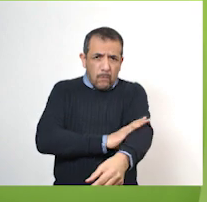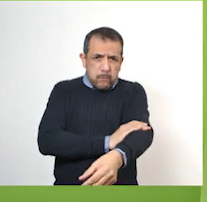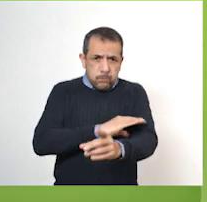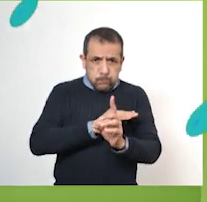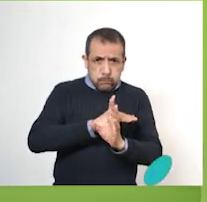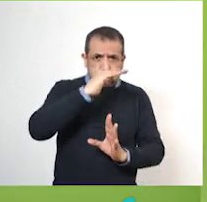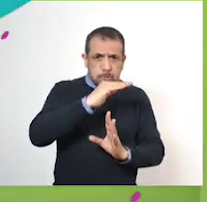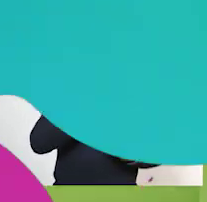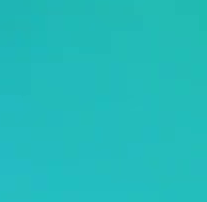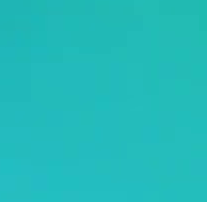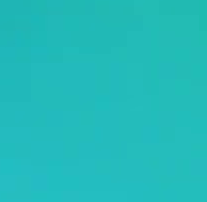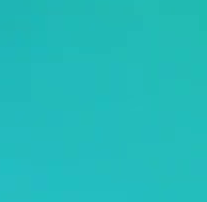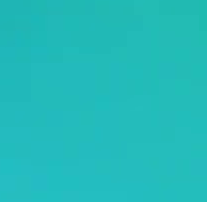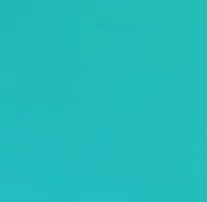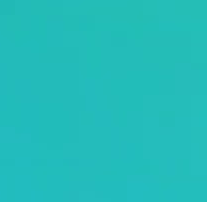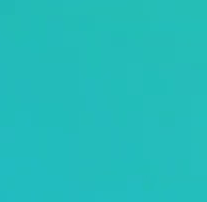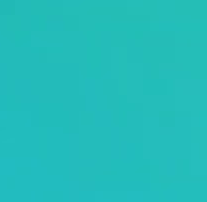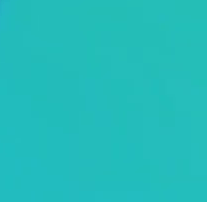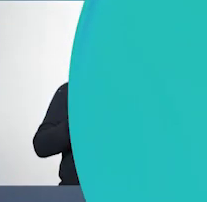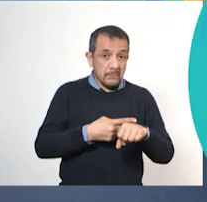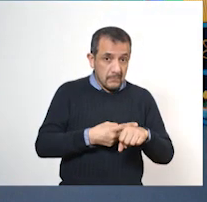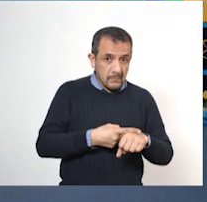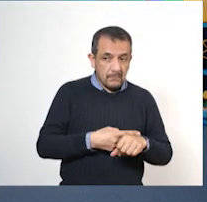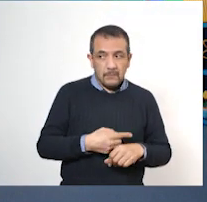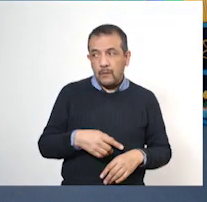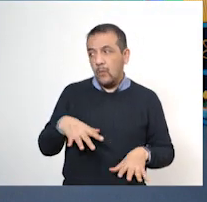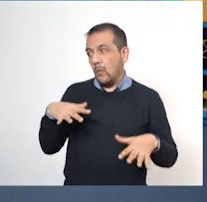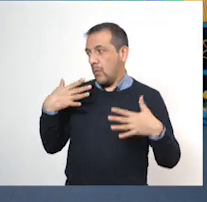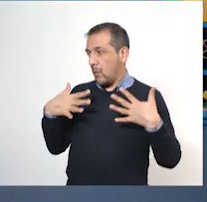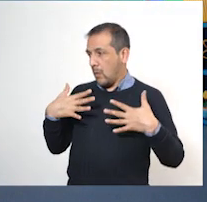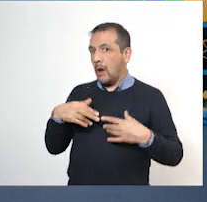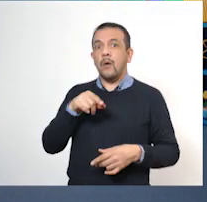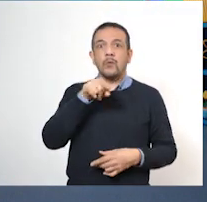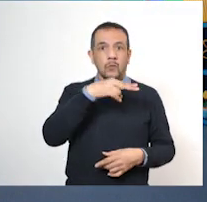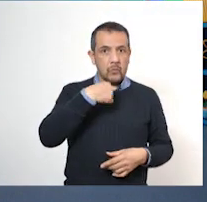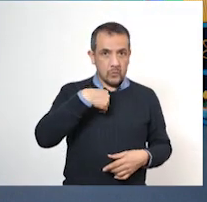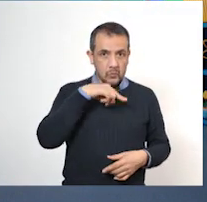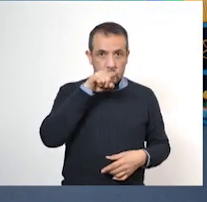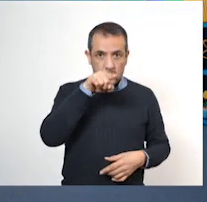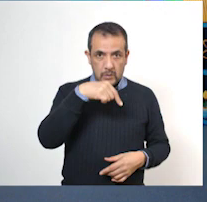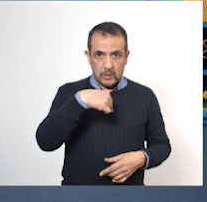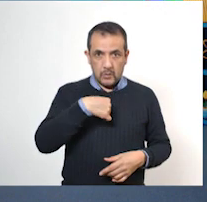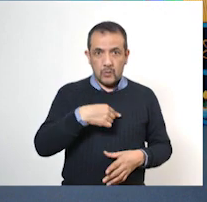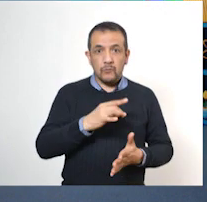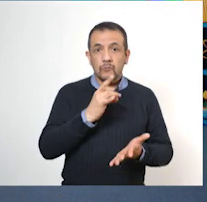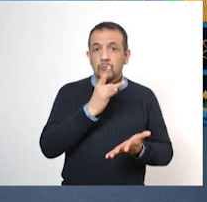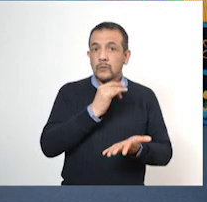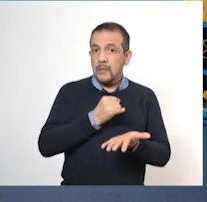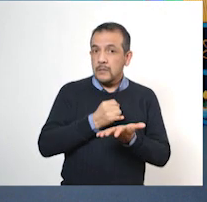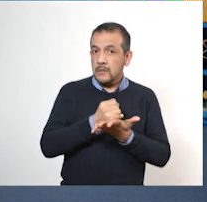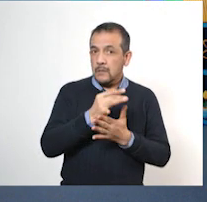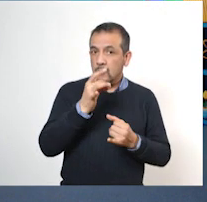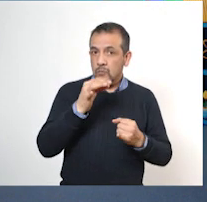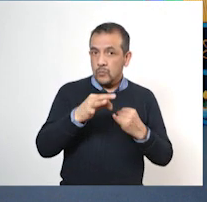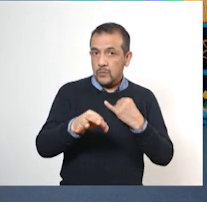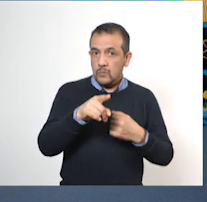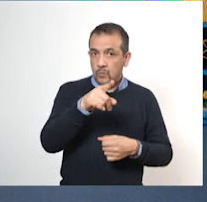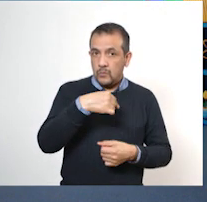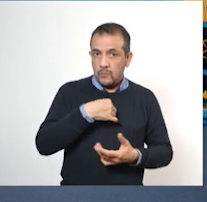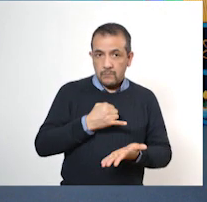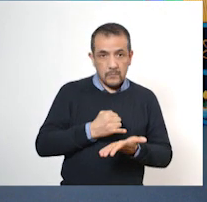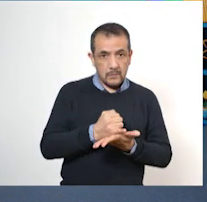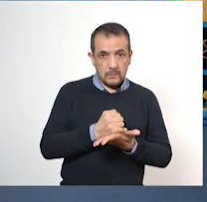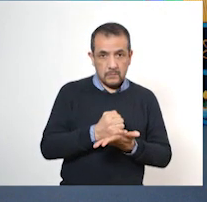otras enfermedades. ¡Wow! No cabe duda que nosotras y nosotros tenemos la última decisión en